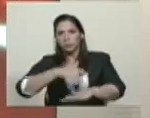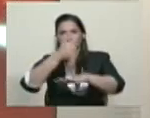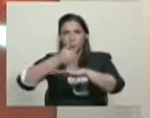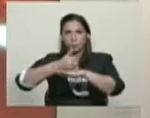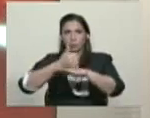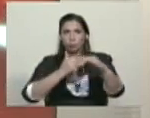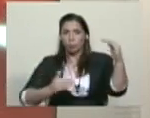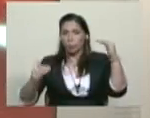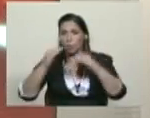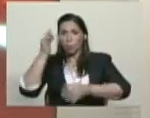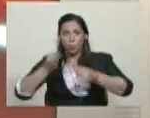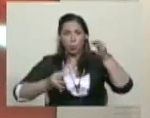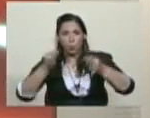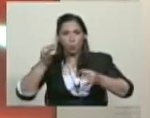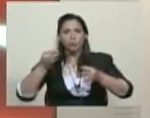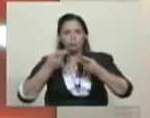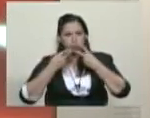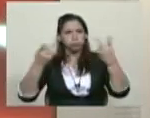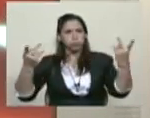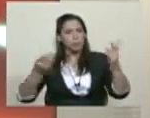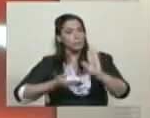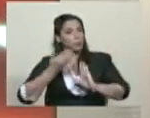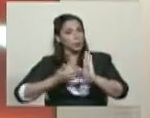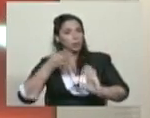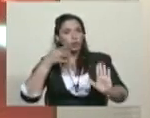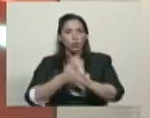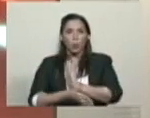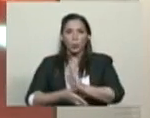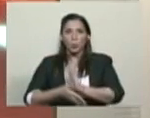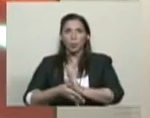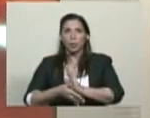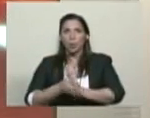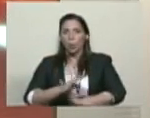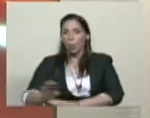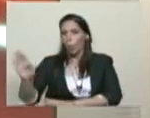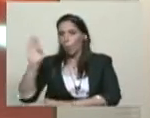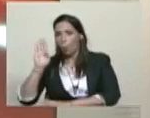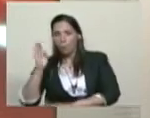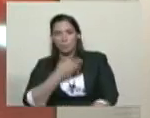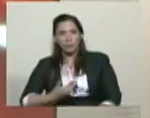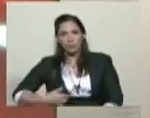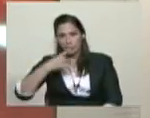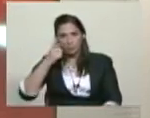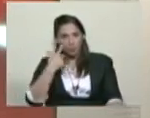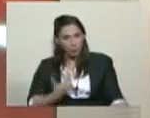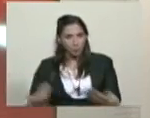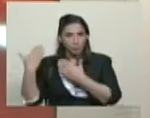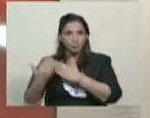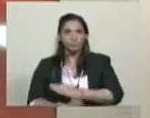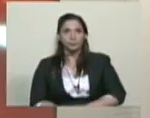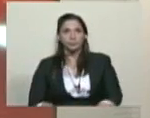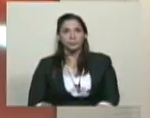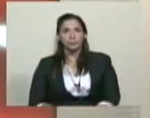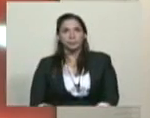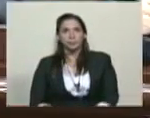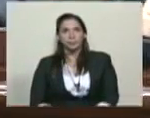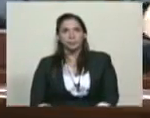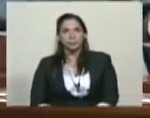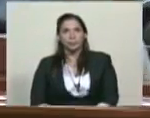de unas declaraciones bien importantes con relación a la juramentación del primer mandatario nacional vamos a reponerla para todos